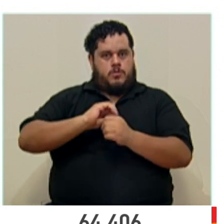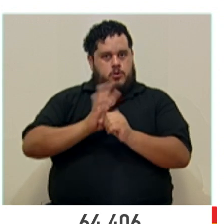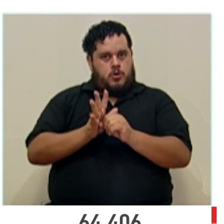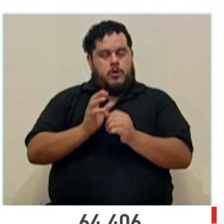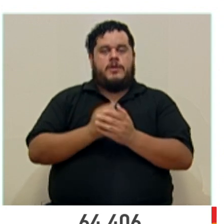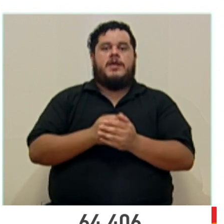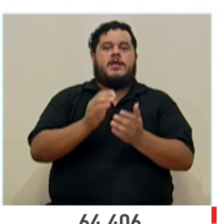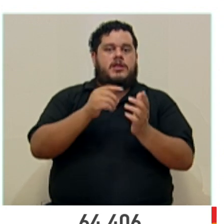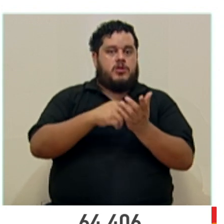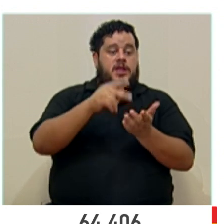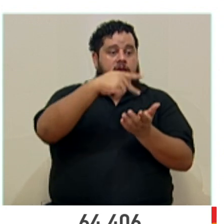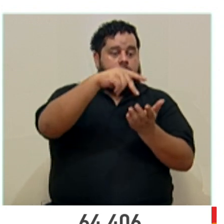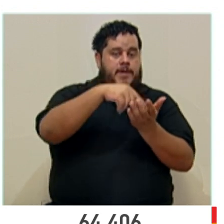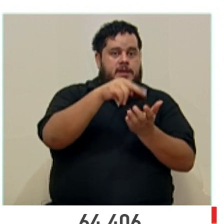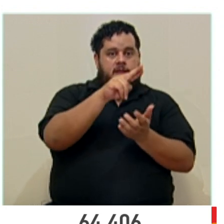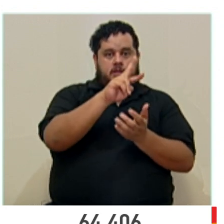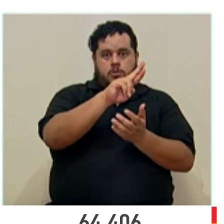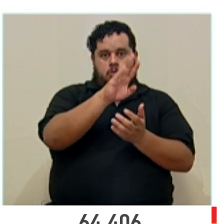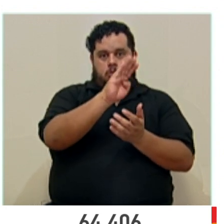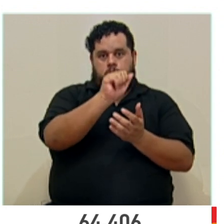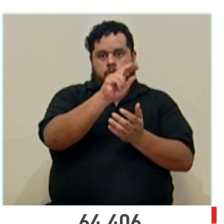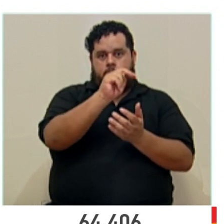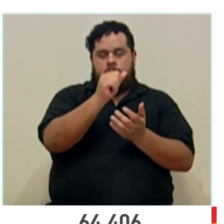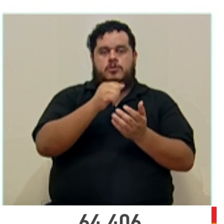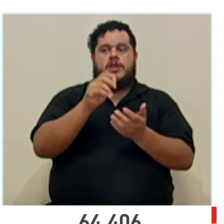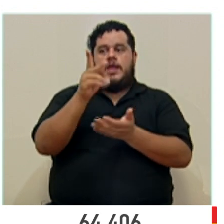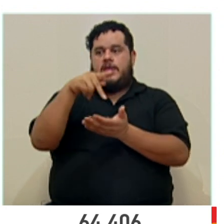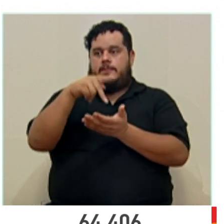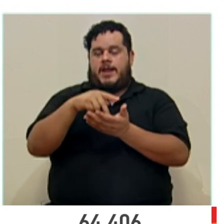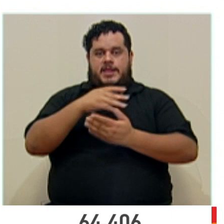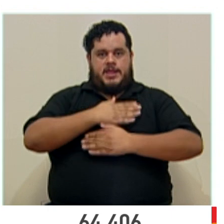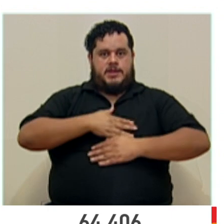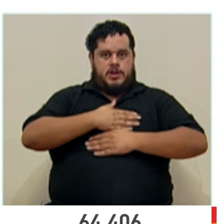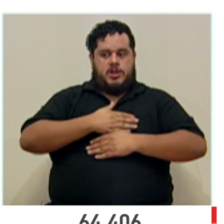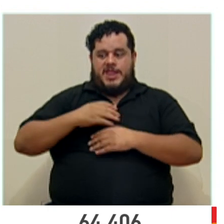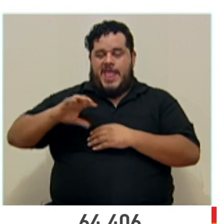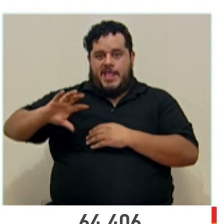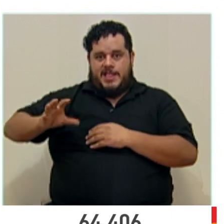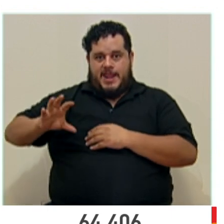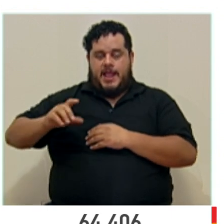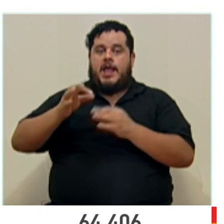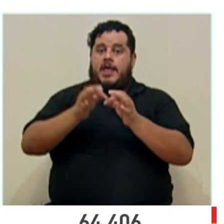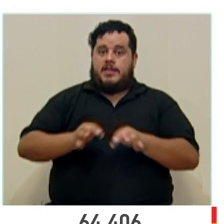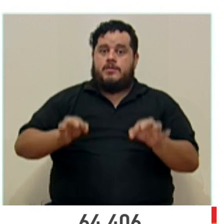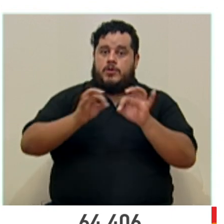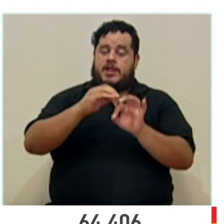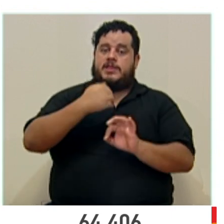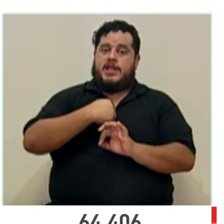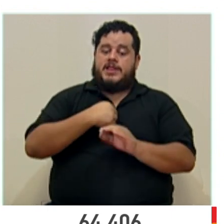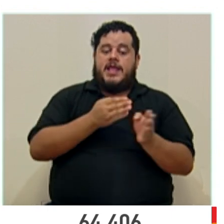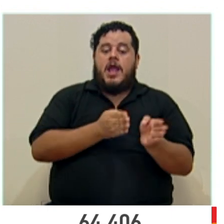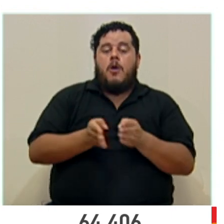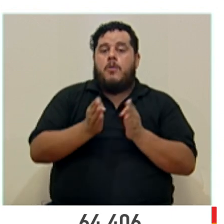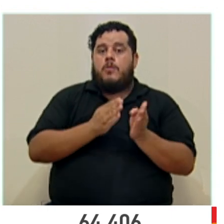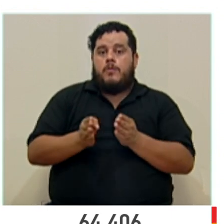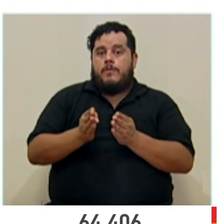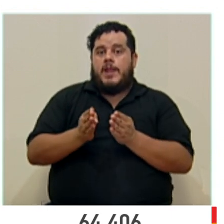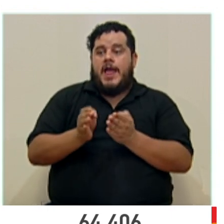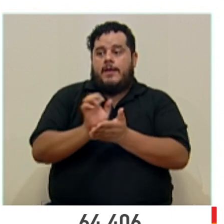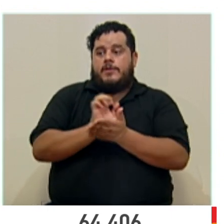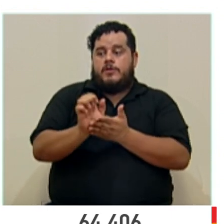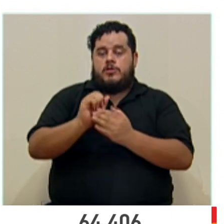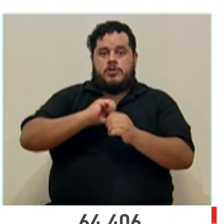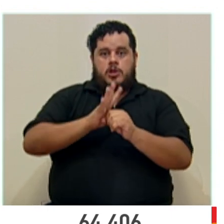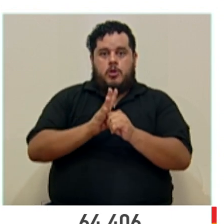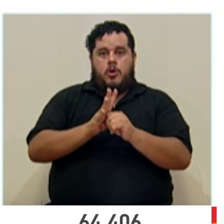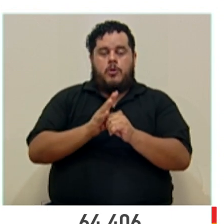insisto, parques urbanos, parques recreativos en cantones alerta naranja, es indispensable que tengan el plan cantonal por COVID implementado en